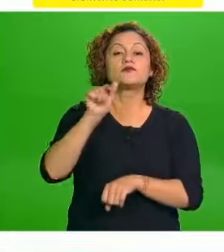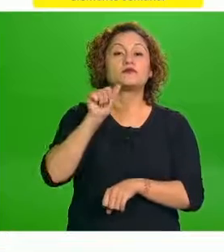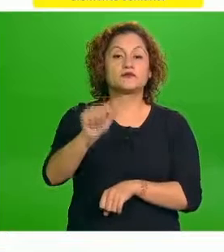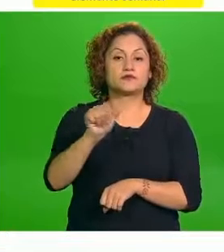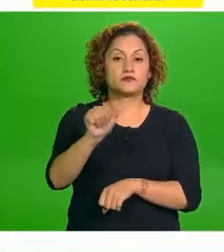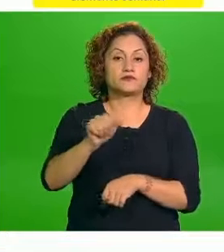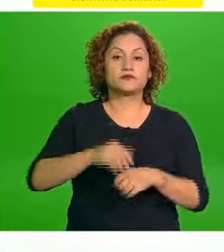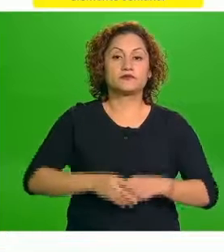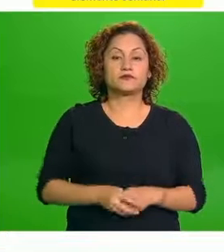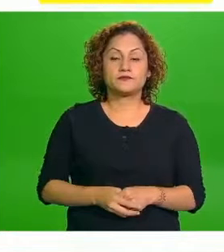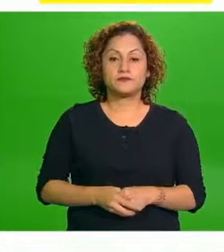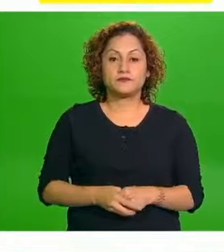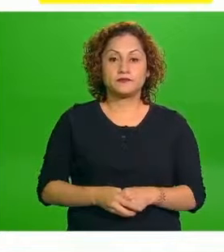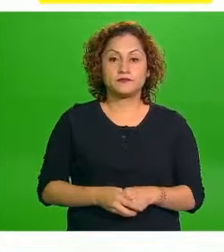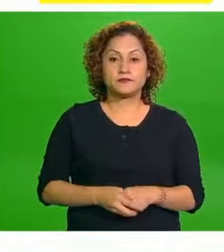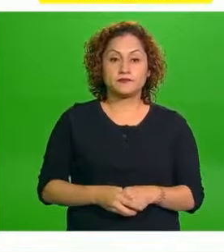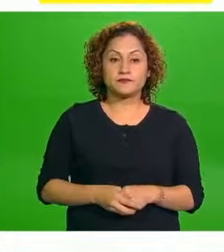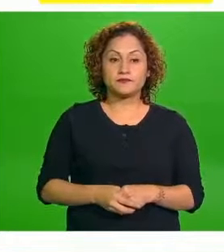siguiente.